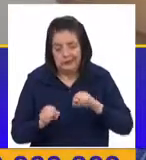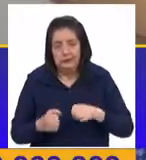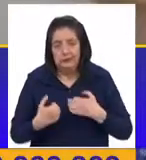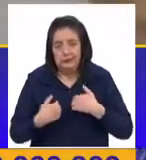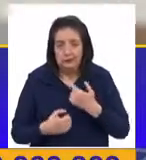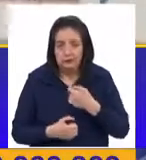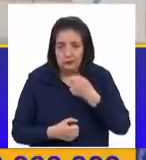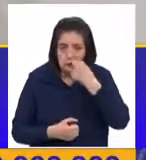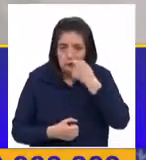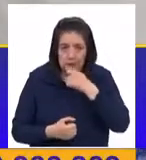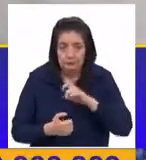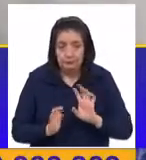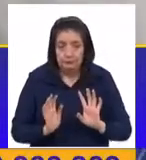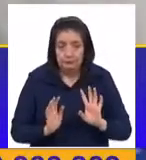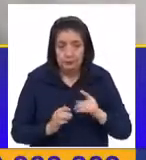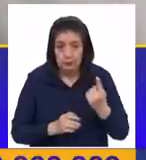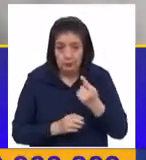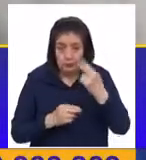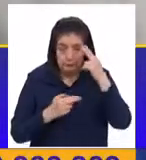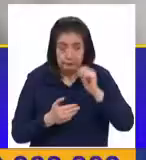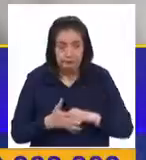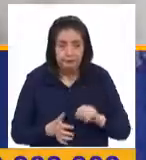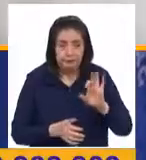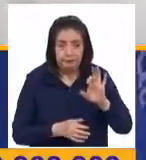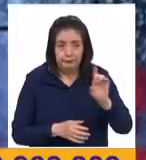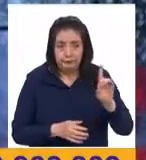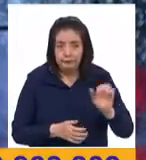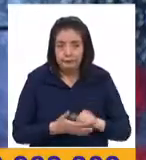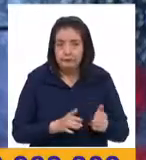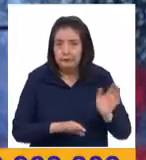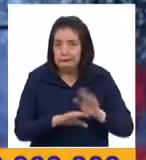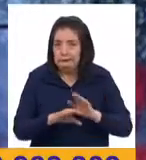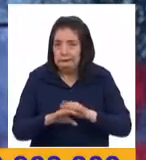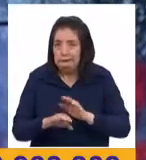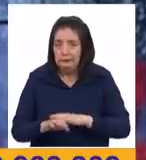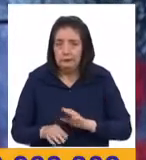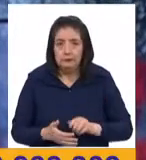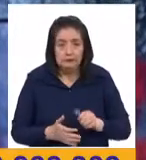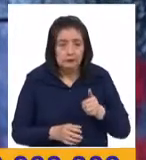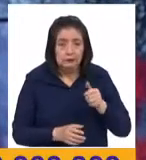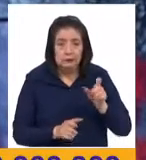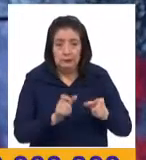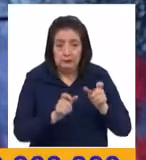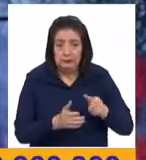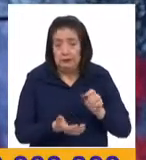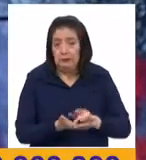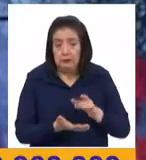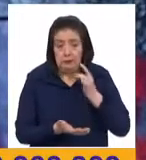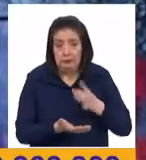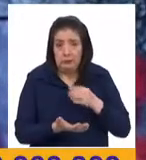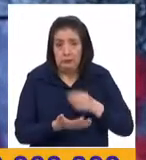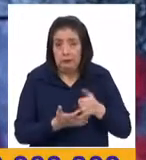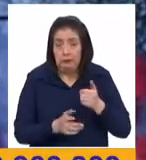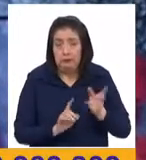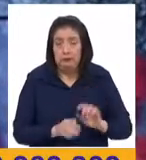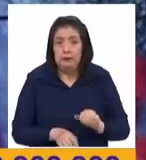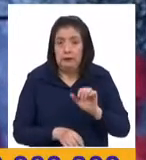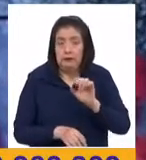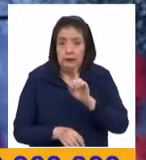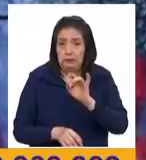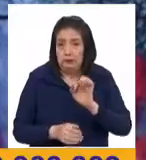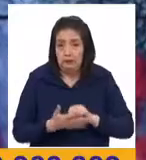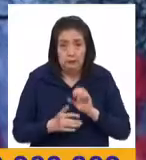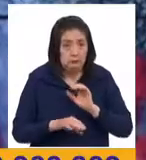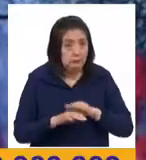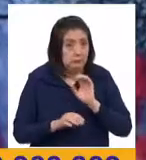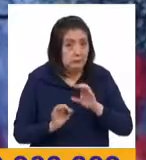PCR. Pero no es la única noticia. La FDA volvió a alertar sobre la automedicación con ivermectina en el tratamiento contra la pandemia. Han